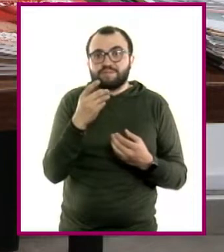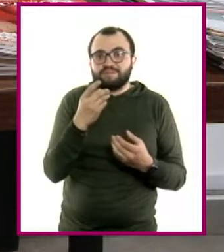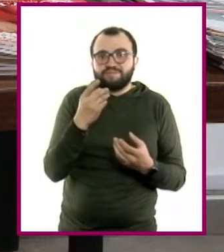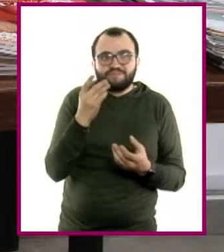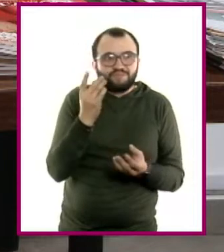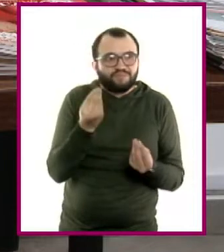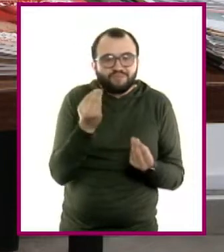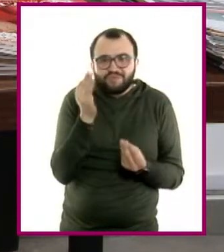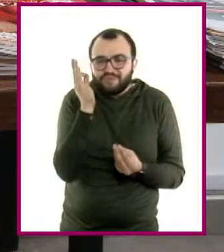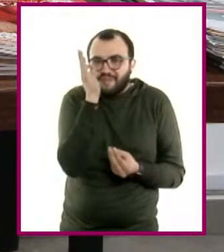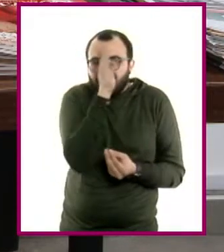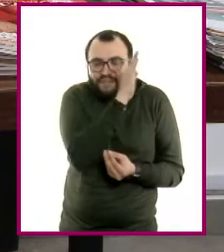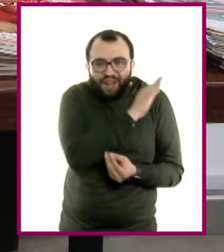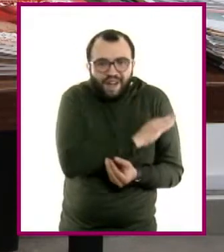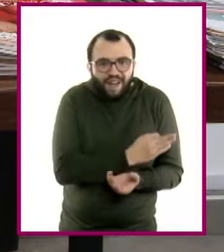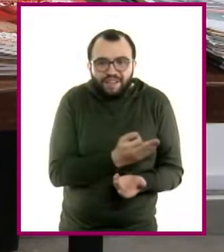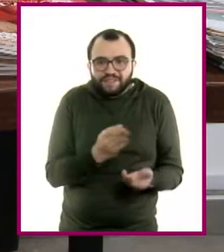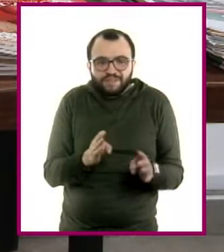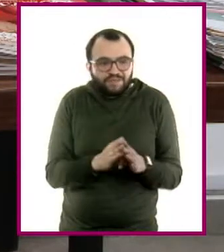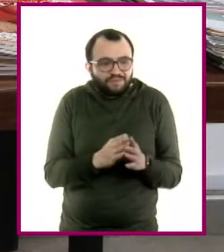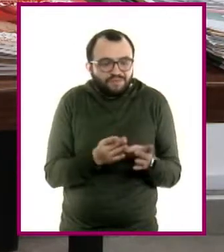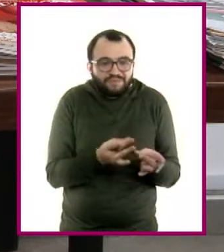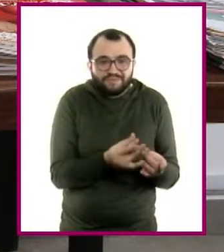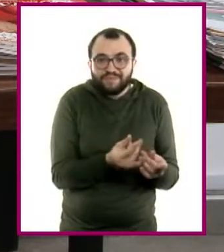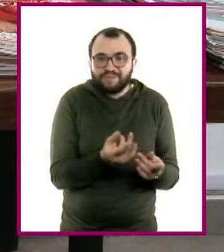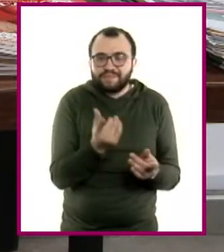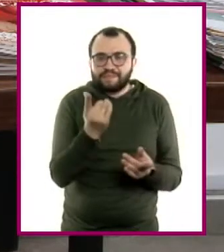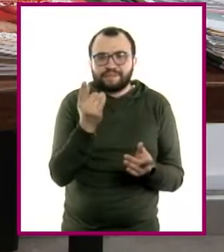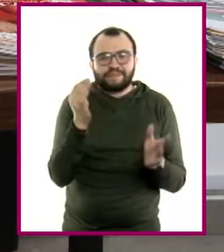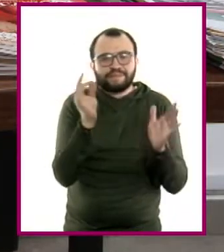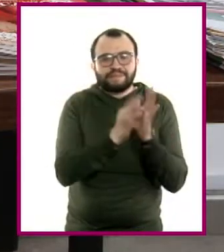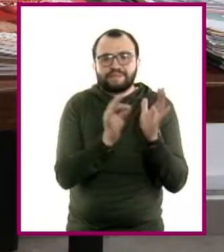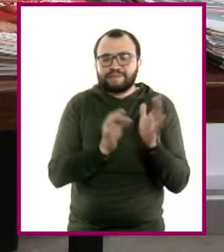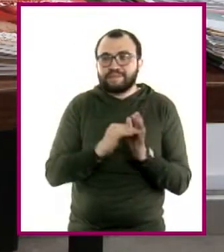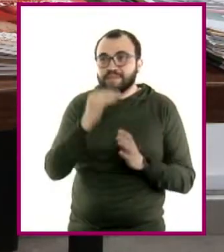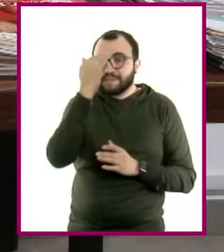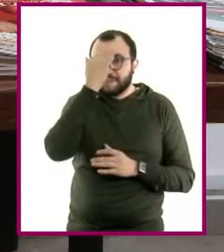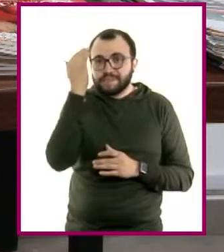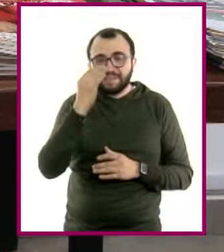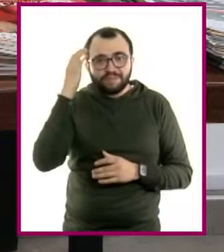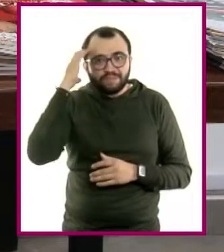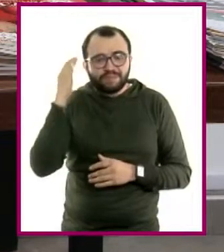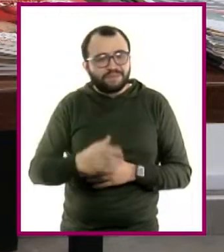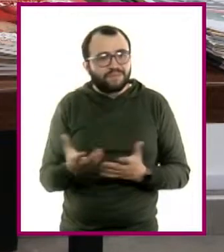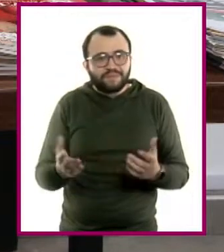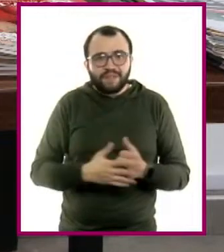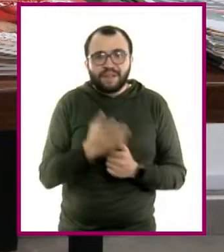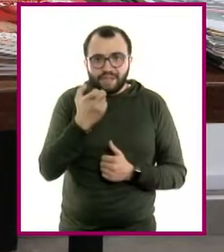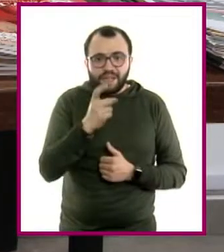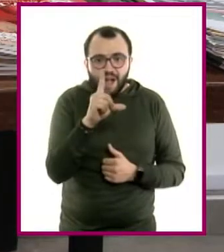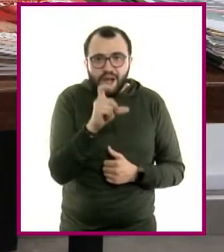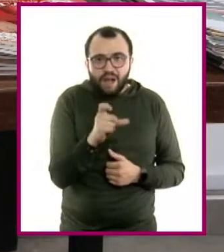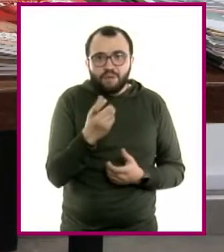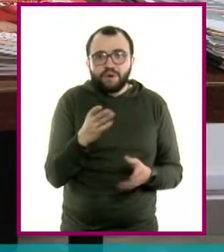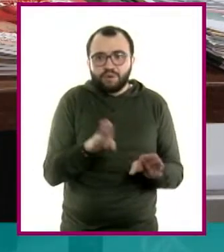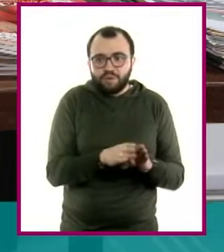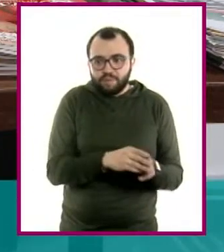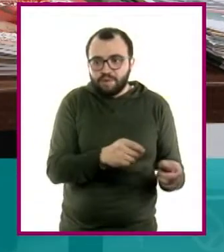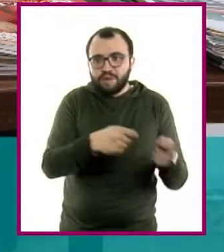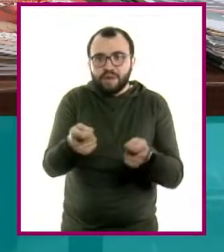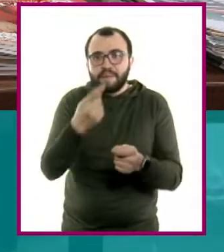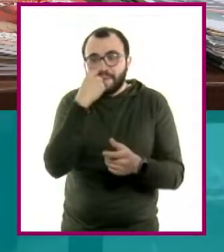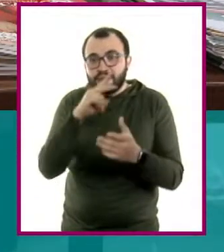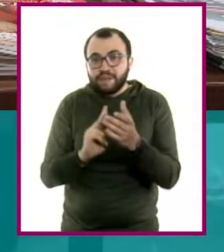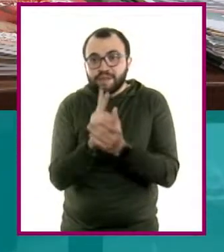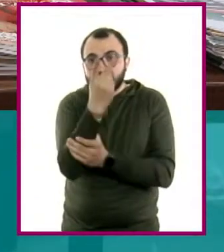¡No inventes! Los datos están terribles. Gran parte de este líquido está impulsado por la agricultura, que